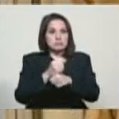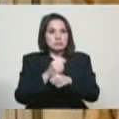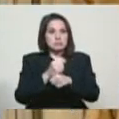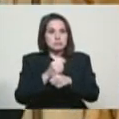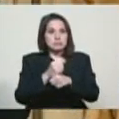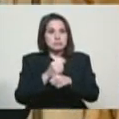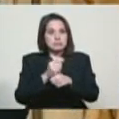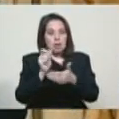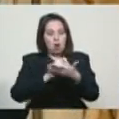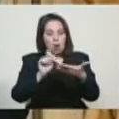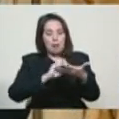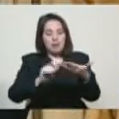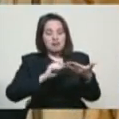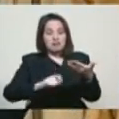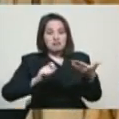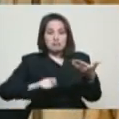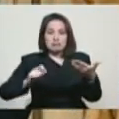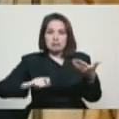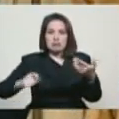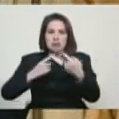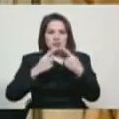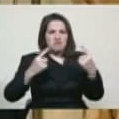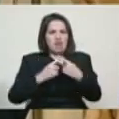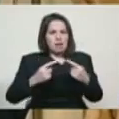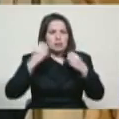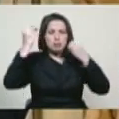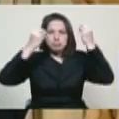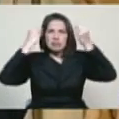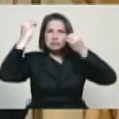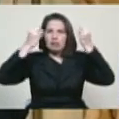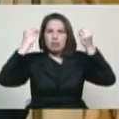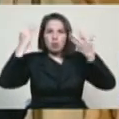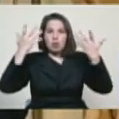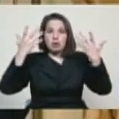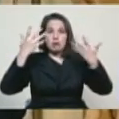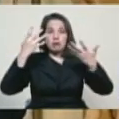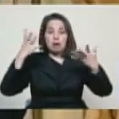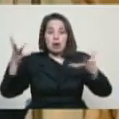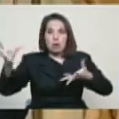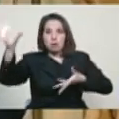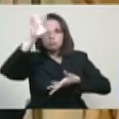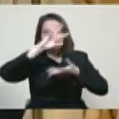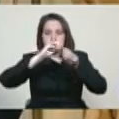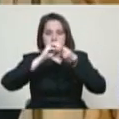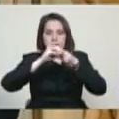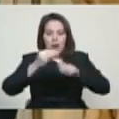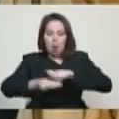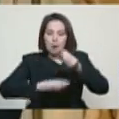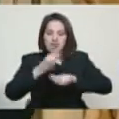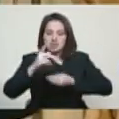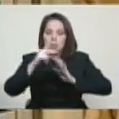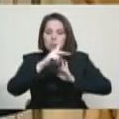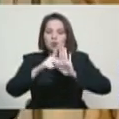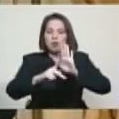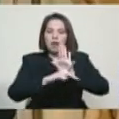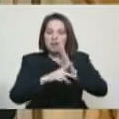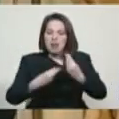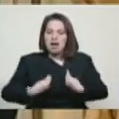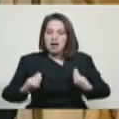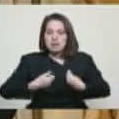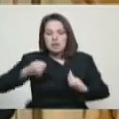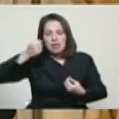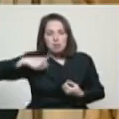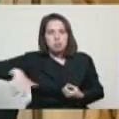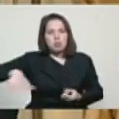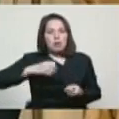en los escritos de Enrique Dussel y que los convirtió en acción, en programa, en vida, en carne de pueblo, tengan la